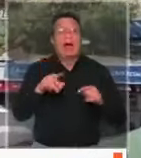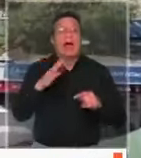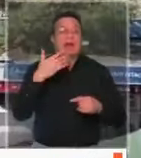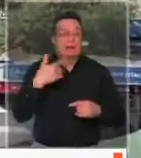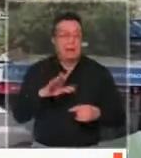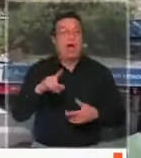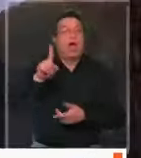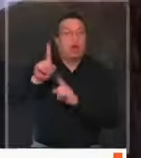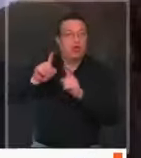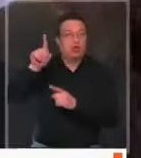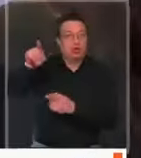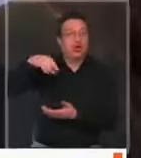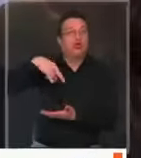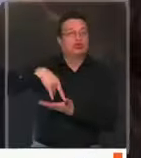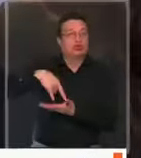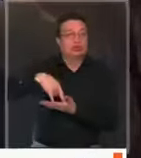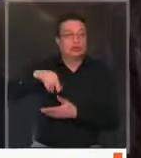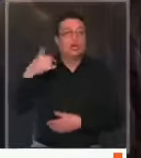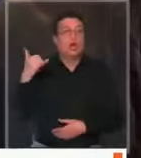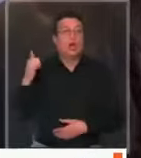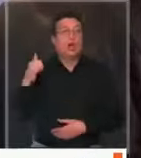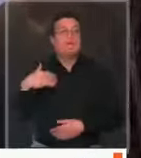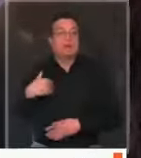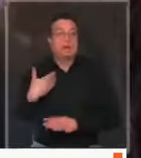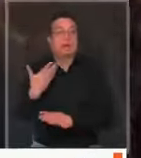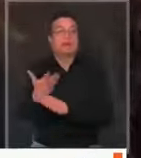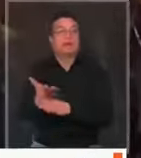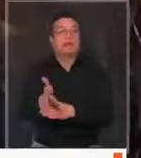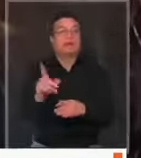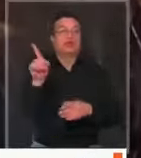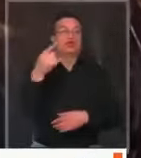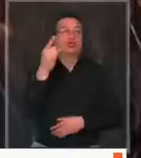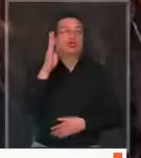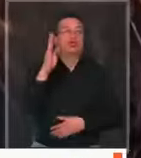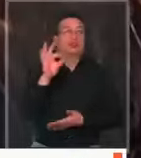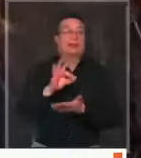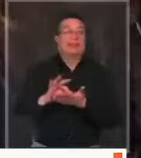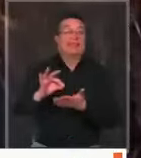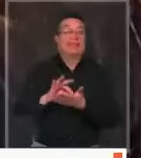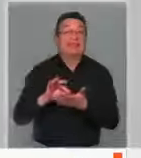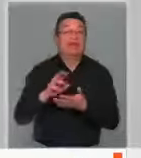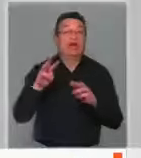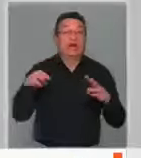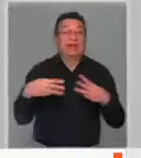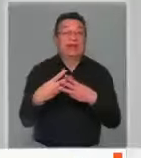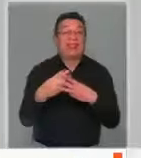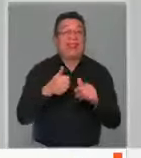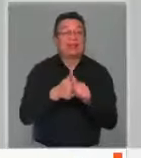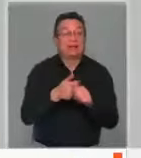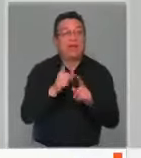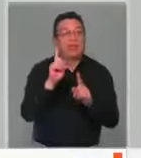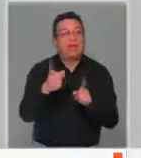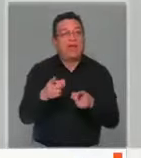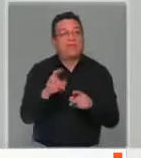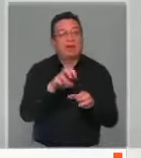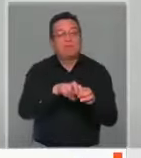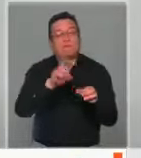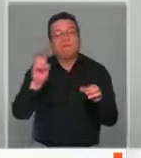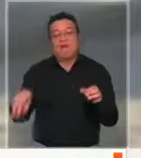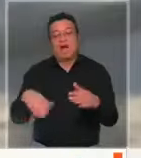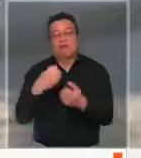el Congreso solicitaron este jueves la salida del subsecretario de Redes Asistenciales. El subsecretario que tiene su